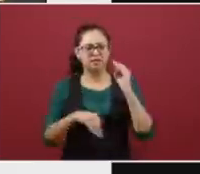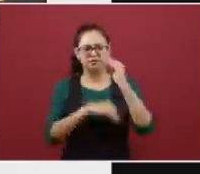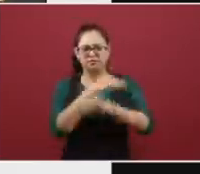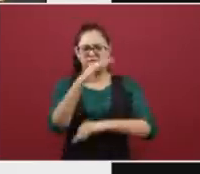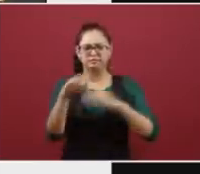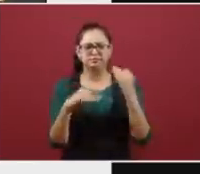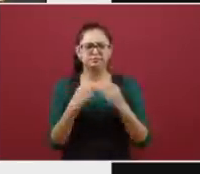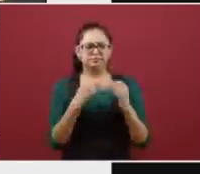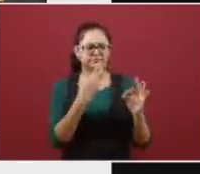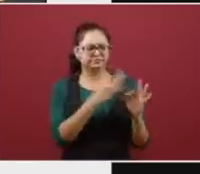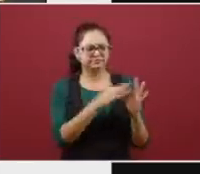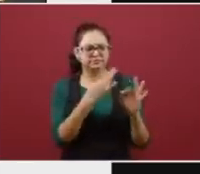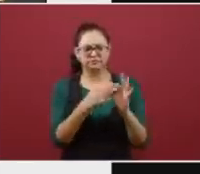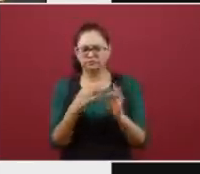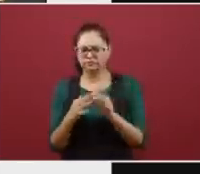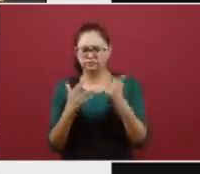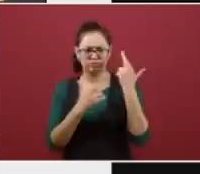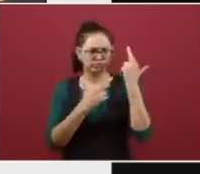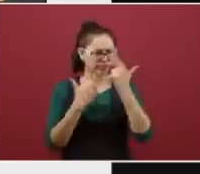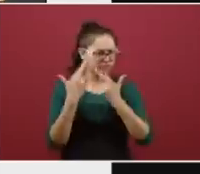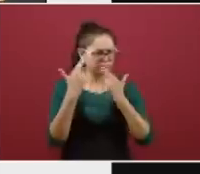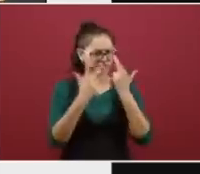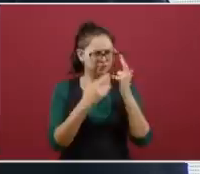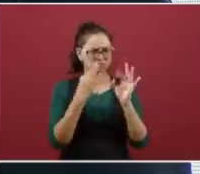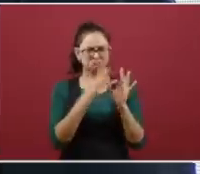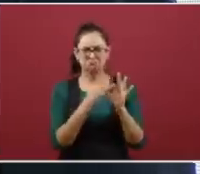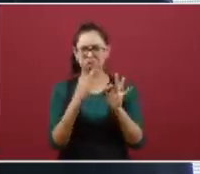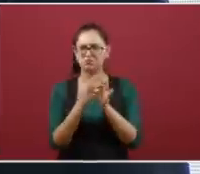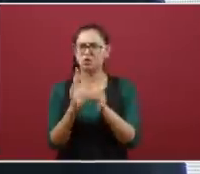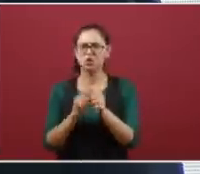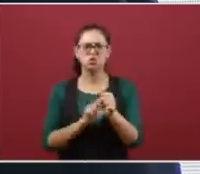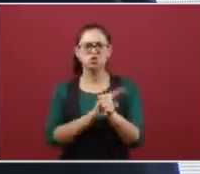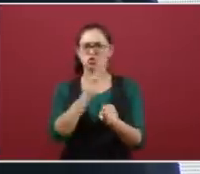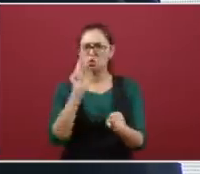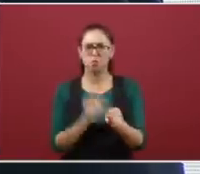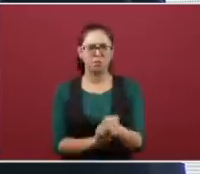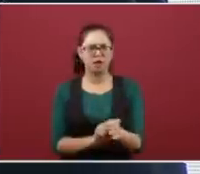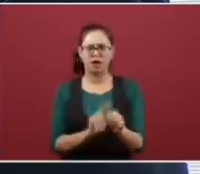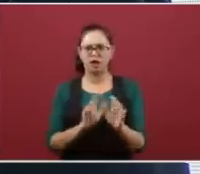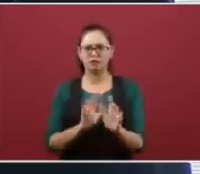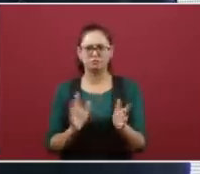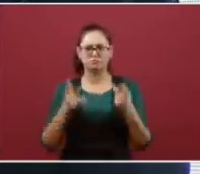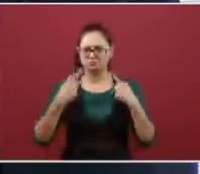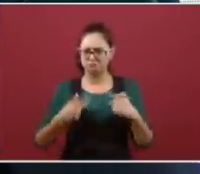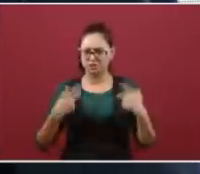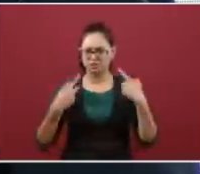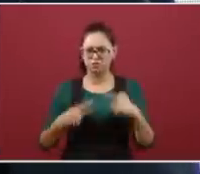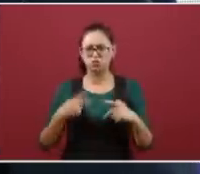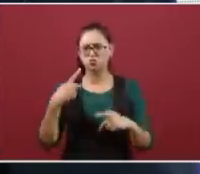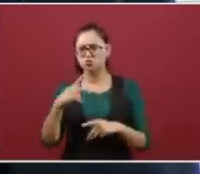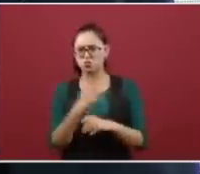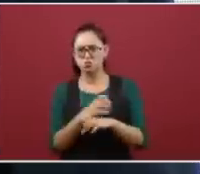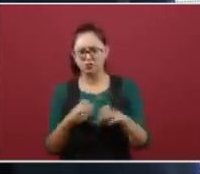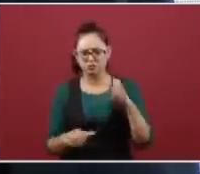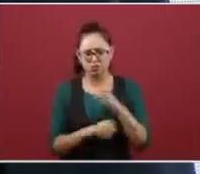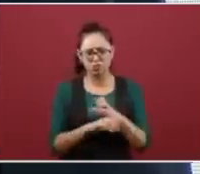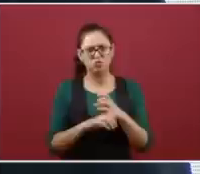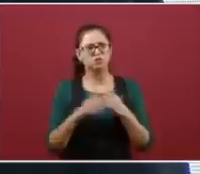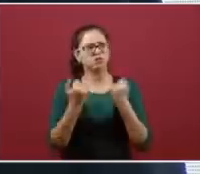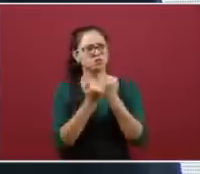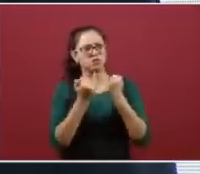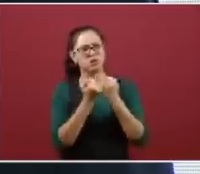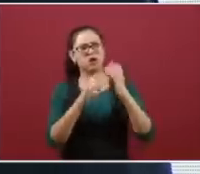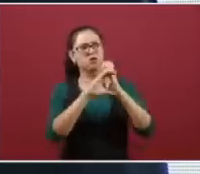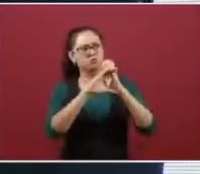lo que pasó en la revisión de alguna manera fue normal tanto a los pasajeros como al autobús y se